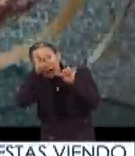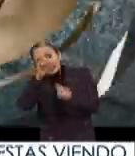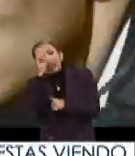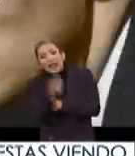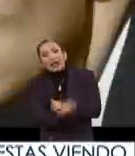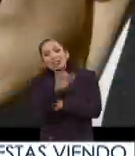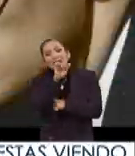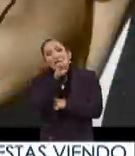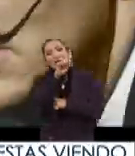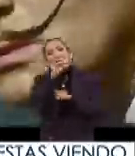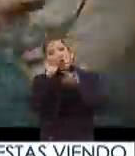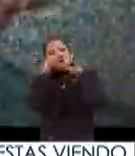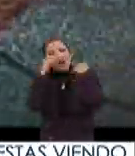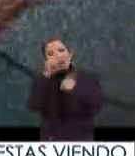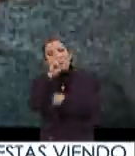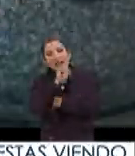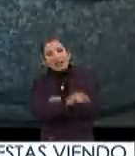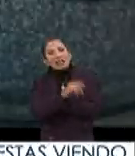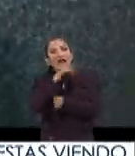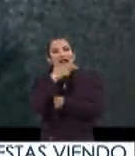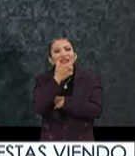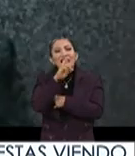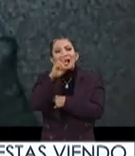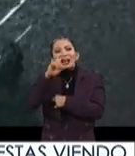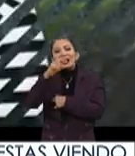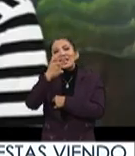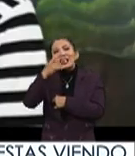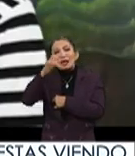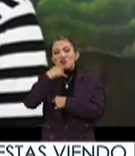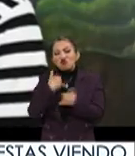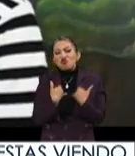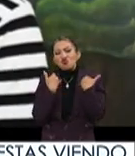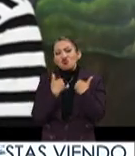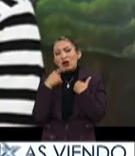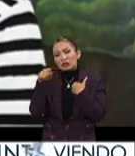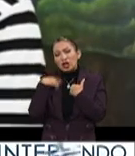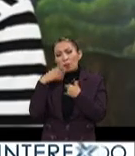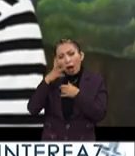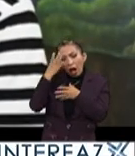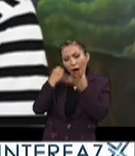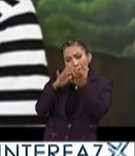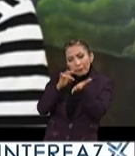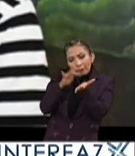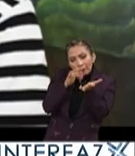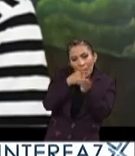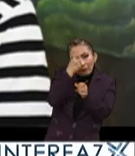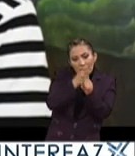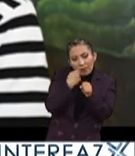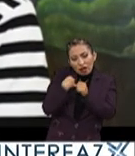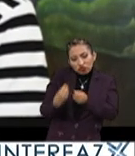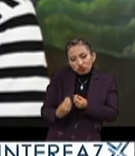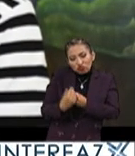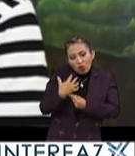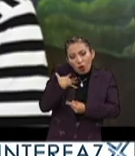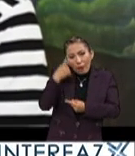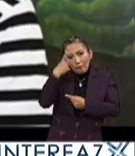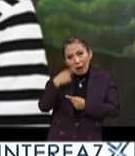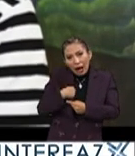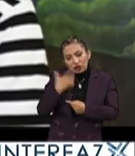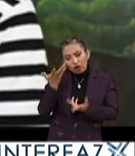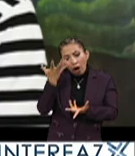fue Salvador Dalí y H.R. Giger cuando estaba chavito. Entonces esas fueron como de las primeras motivaciones